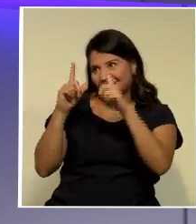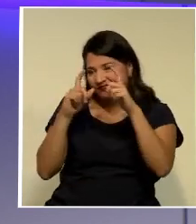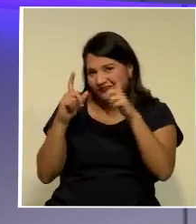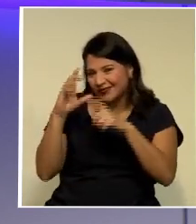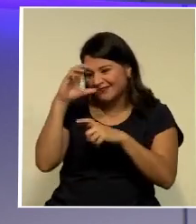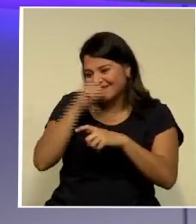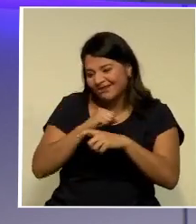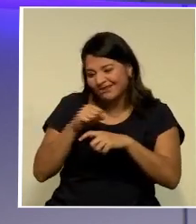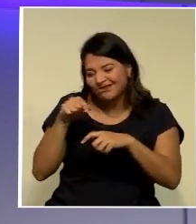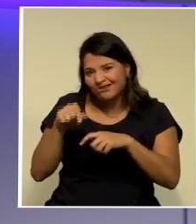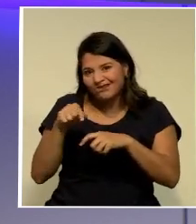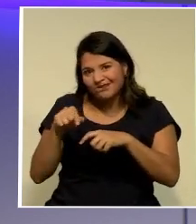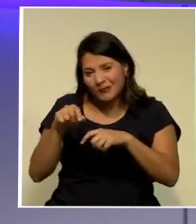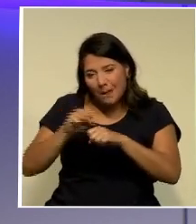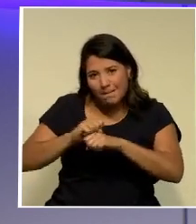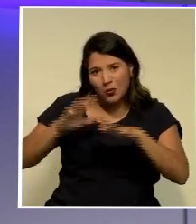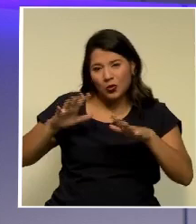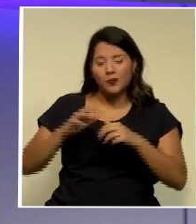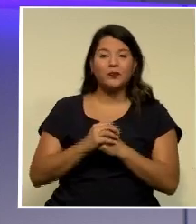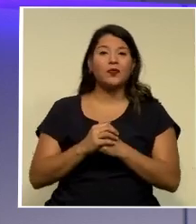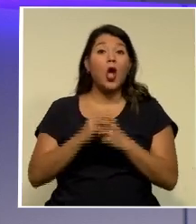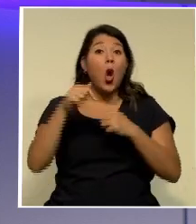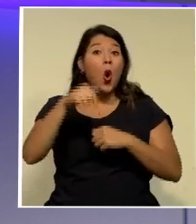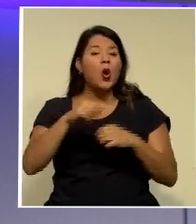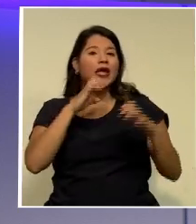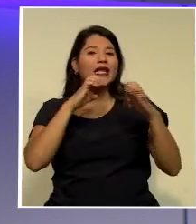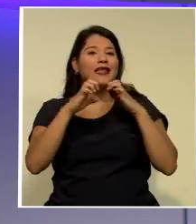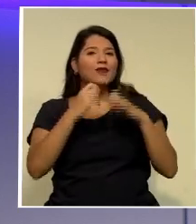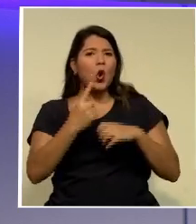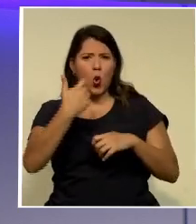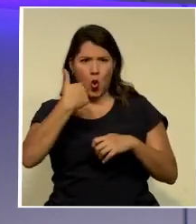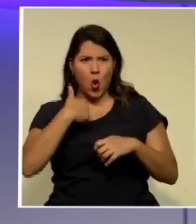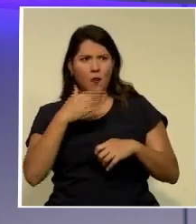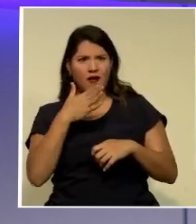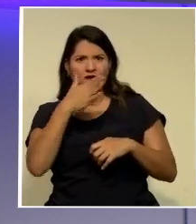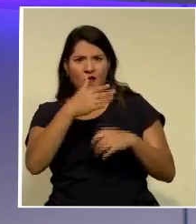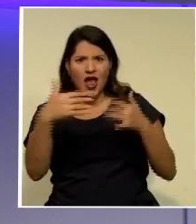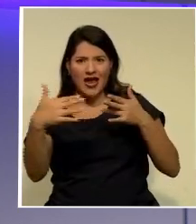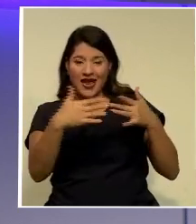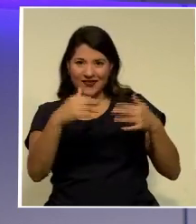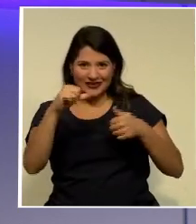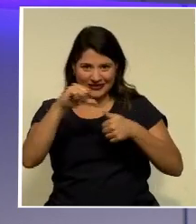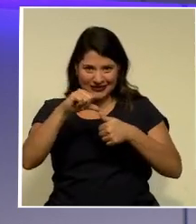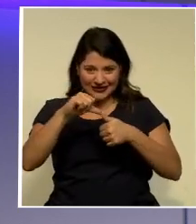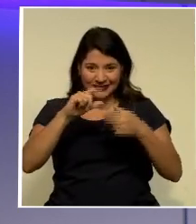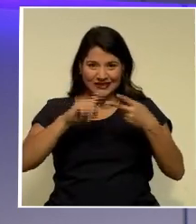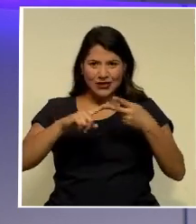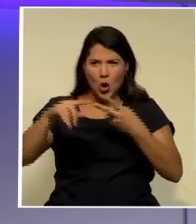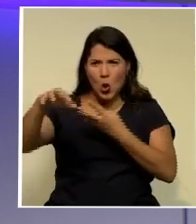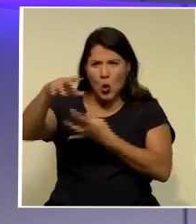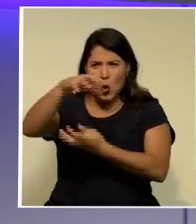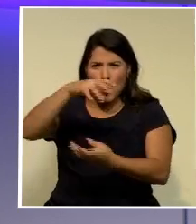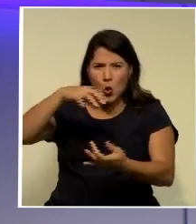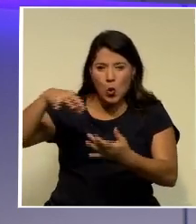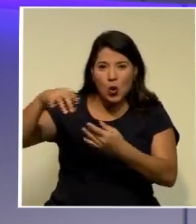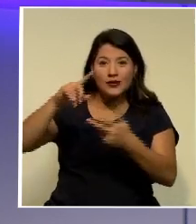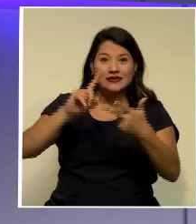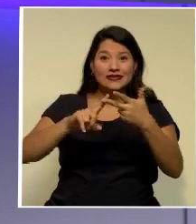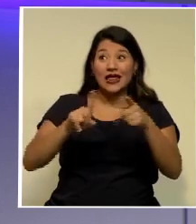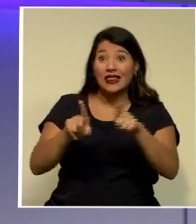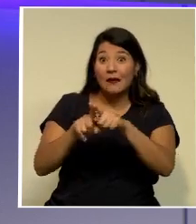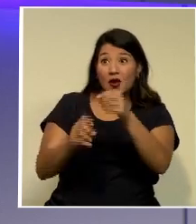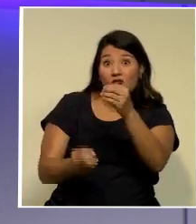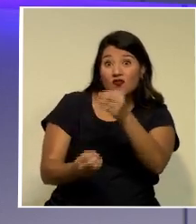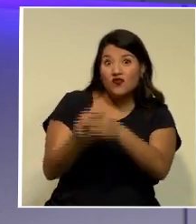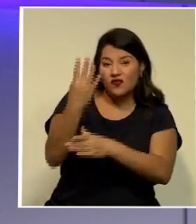que le tocó fotografiar buena parte de las guerras en Centroamérica, los huracanes, incluso el estallido de